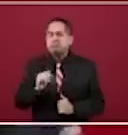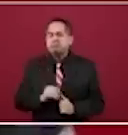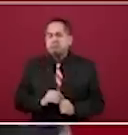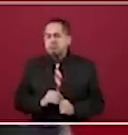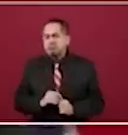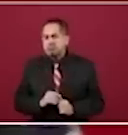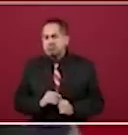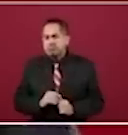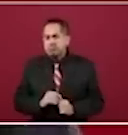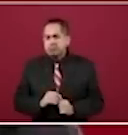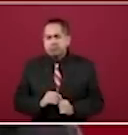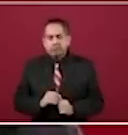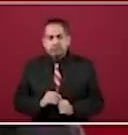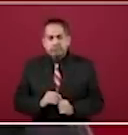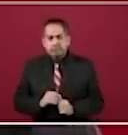los que